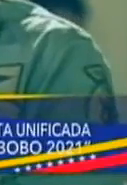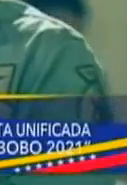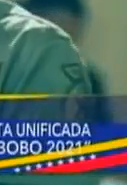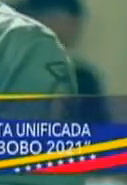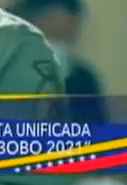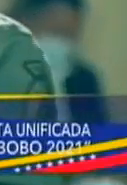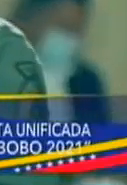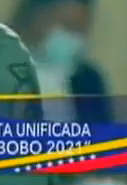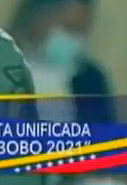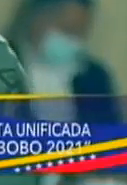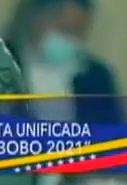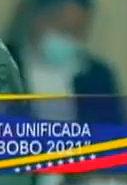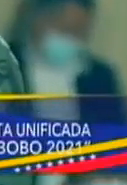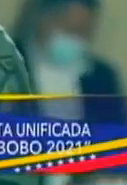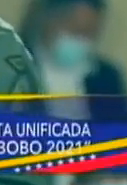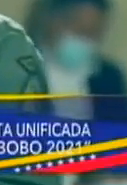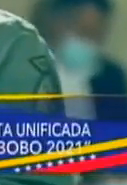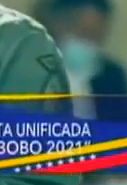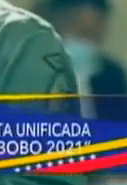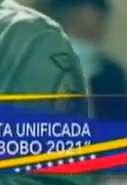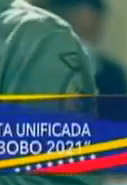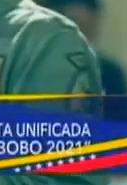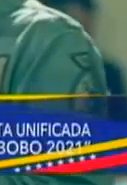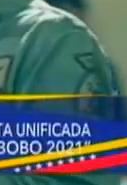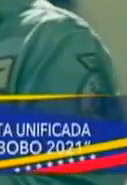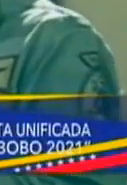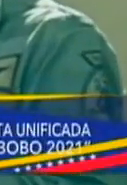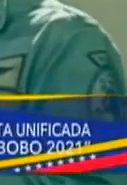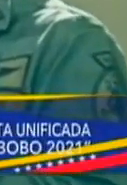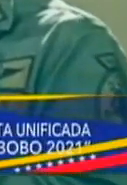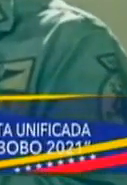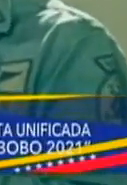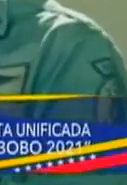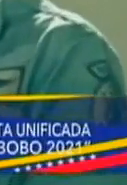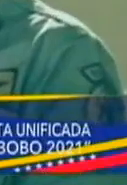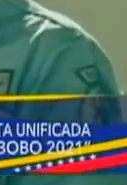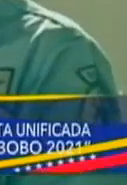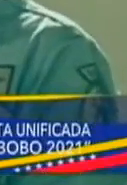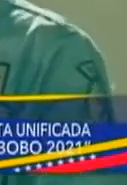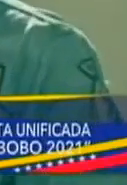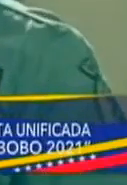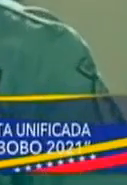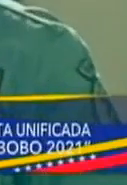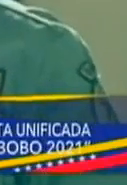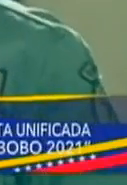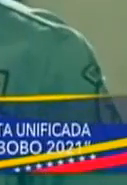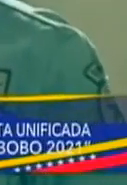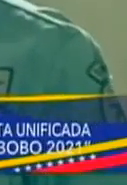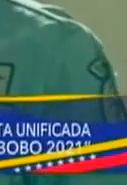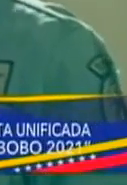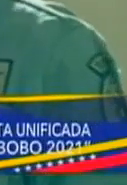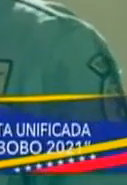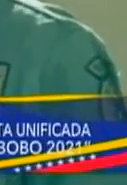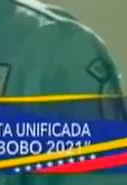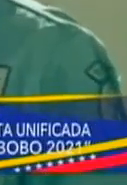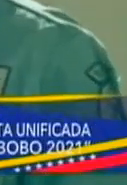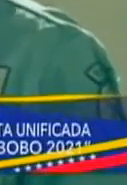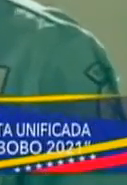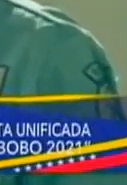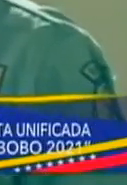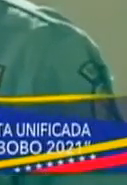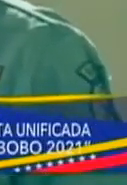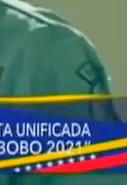de cada una de las cosas y de las actuaciones en cada uno de los componentes de manera integral y de manera específica. Bueno, mi comandante en jefe, ha sido